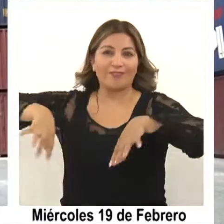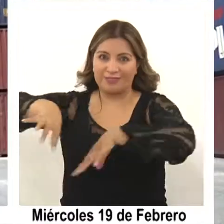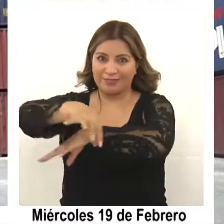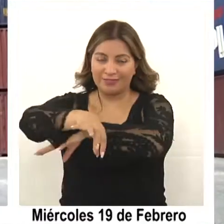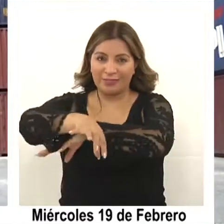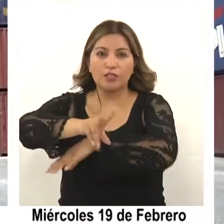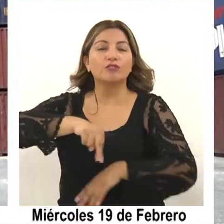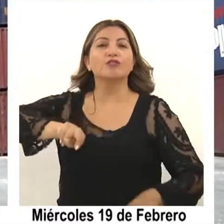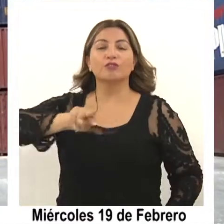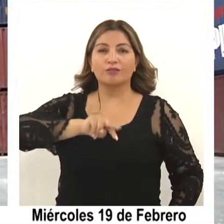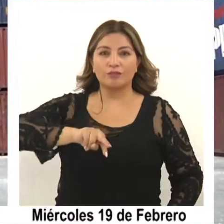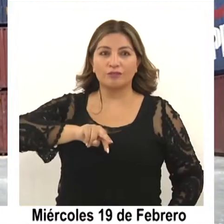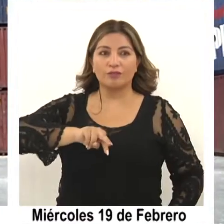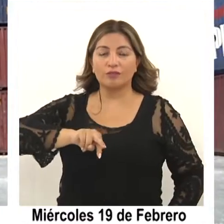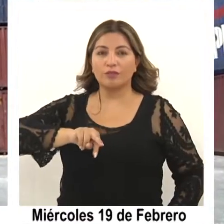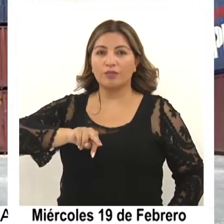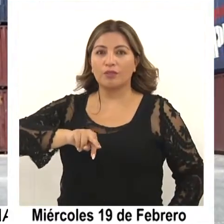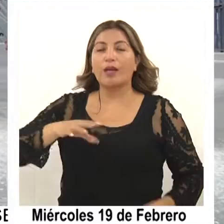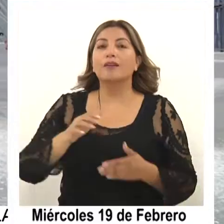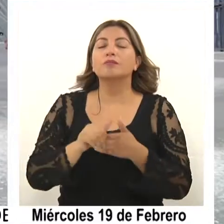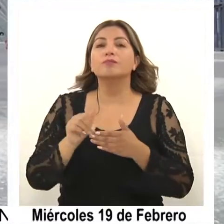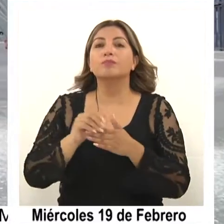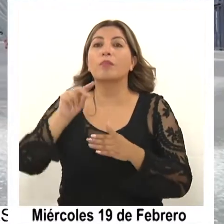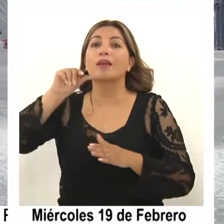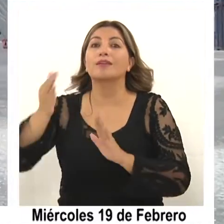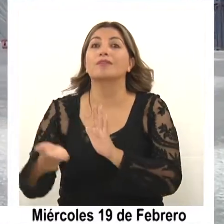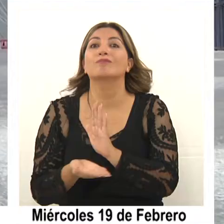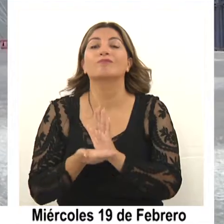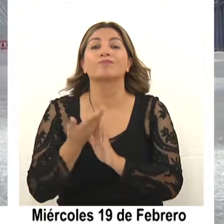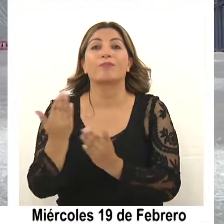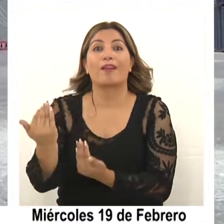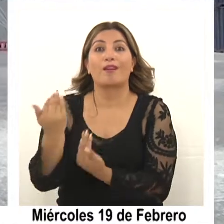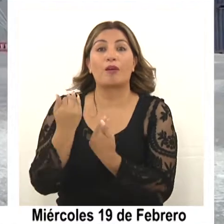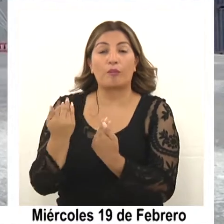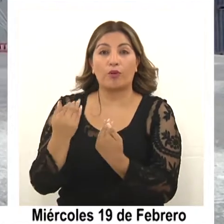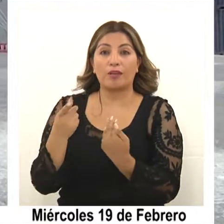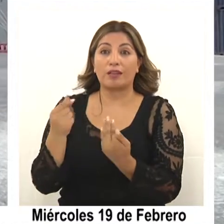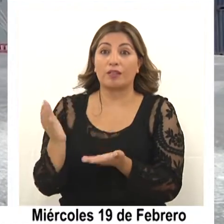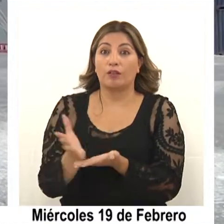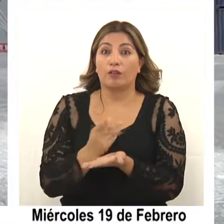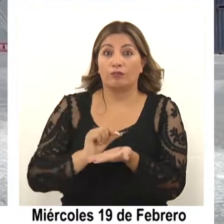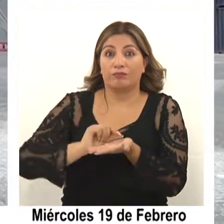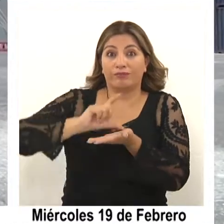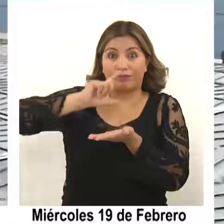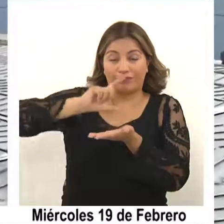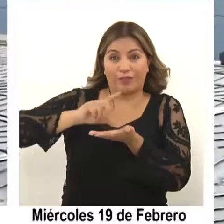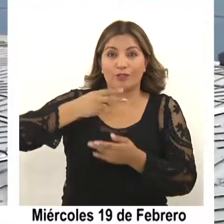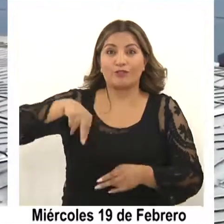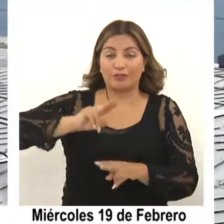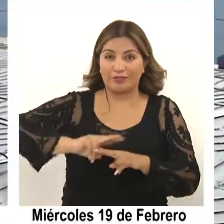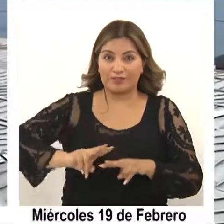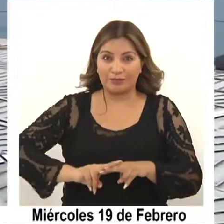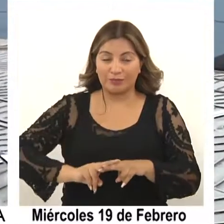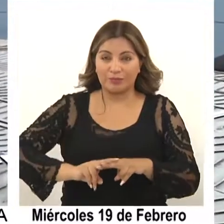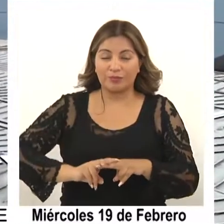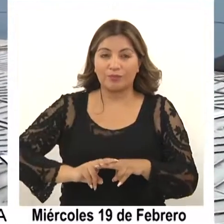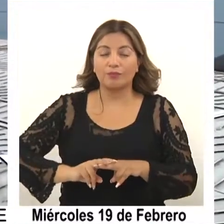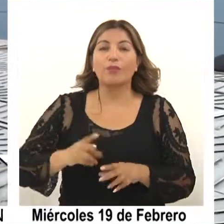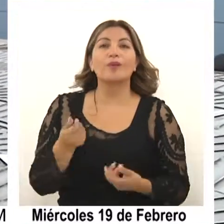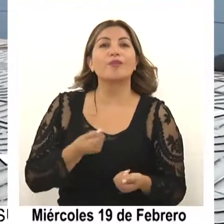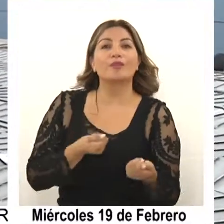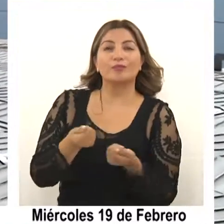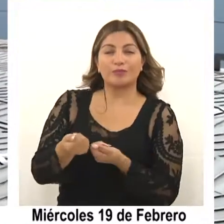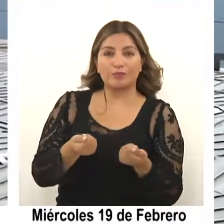estamos teniendo un efecto tipo de cambio que nos favorece en lo que son los ingresos fiscales que nosotros generamos pero el